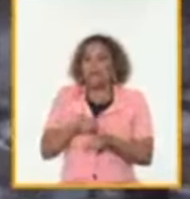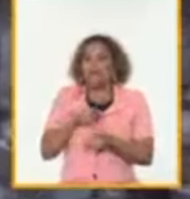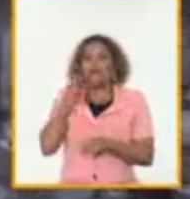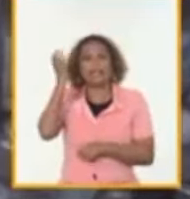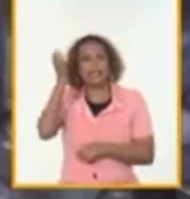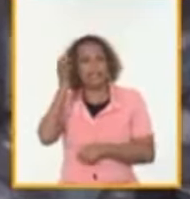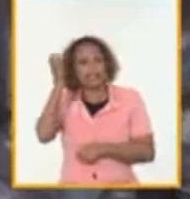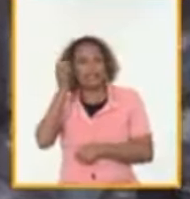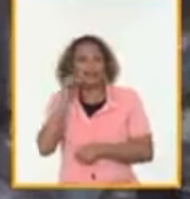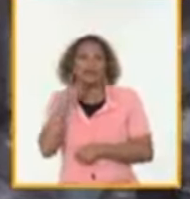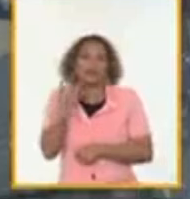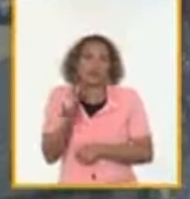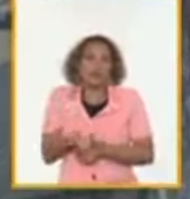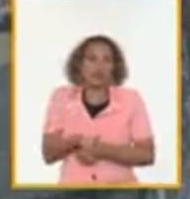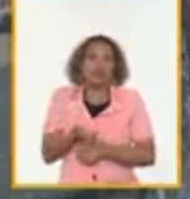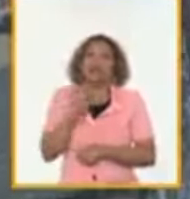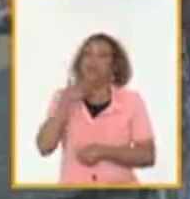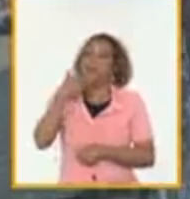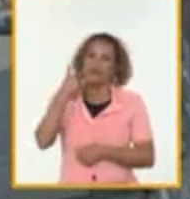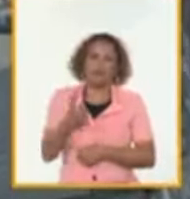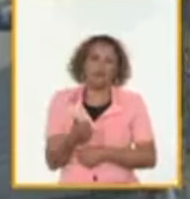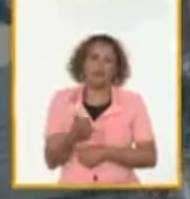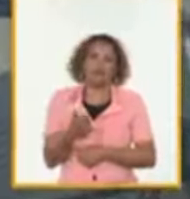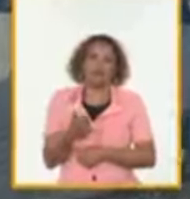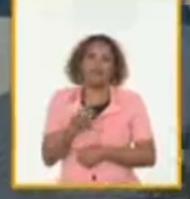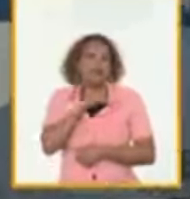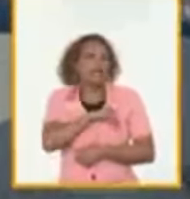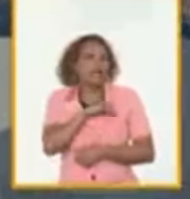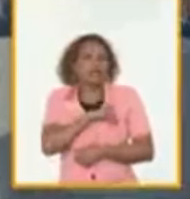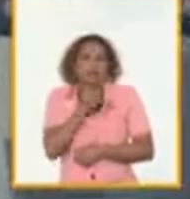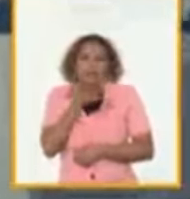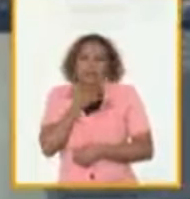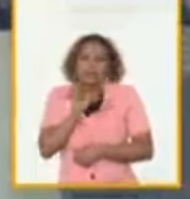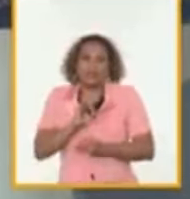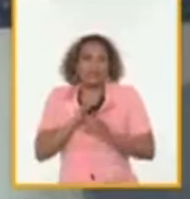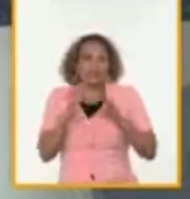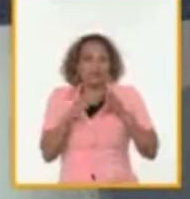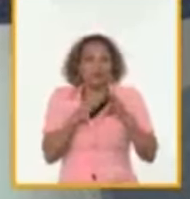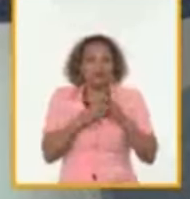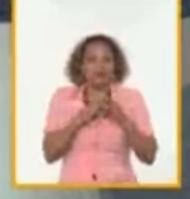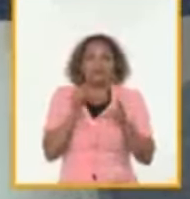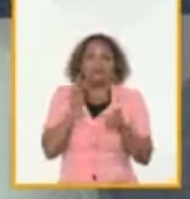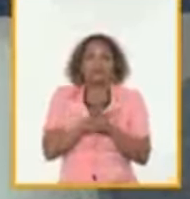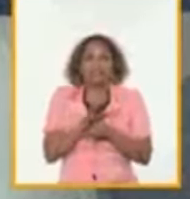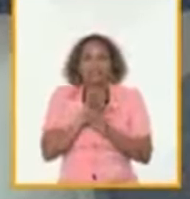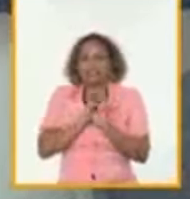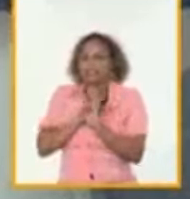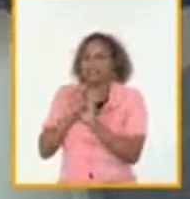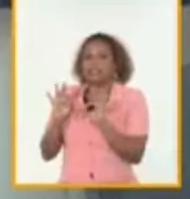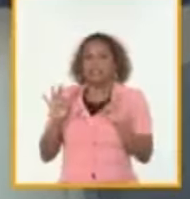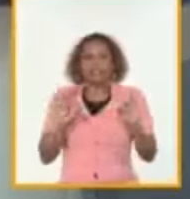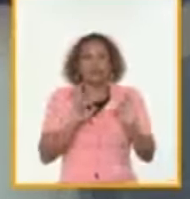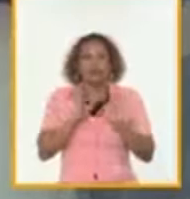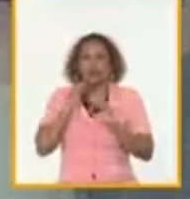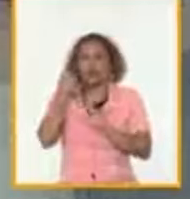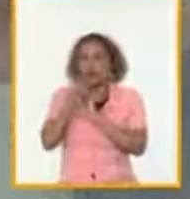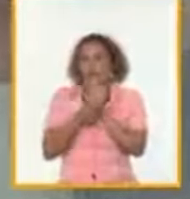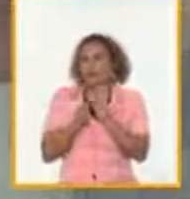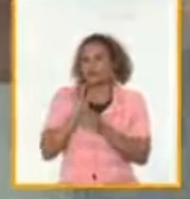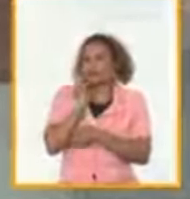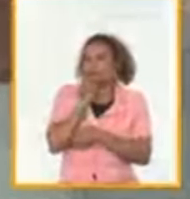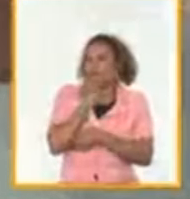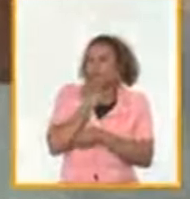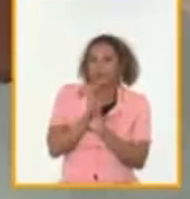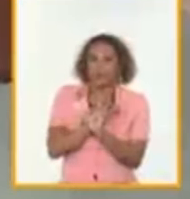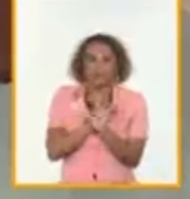que tienen es el el mejor de esos lugares se sienten como en sus casas a partir de todo el Confort y las propias características que ya se